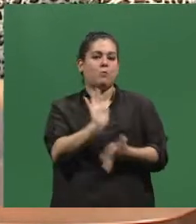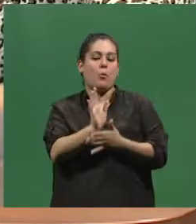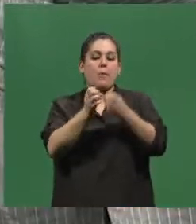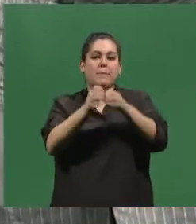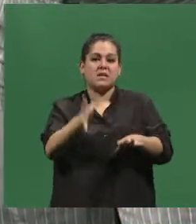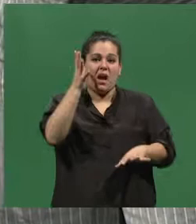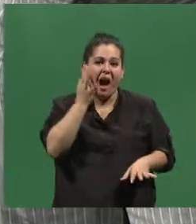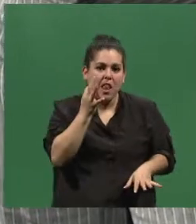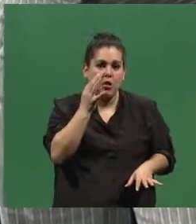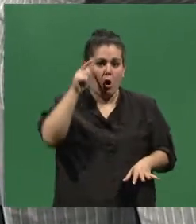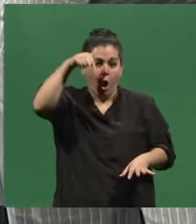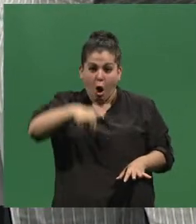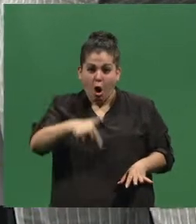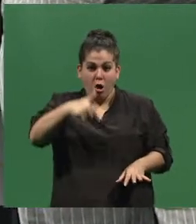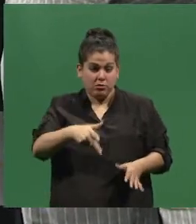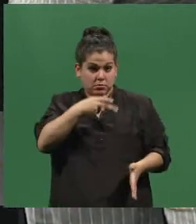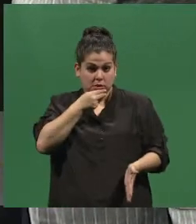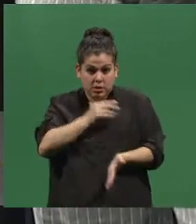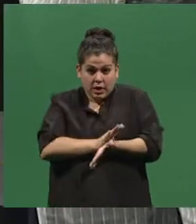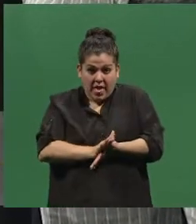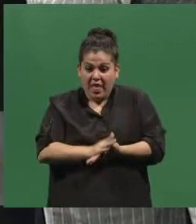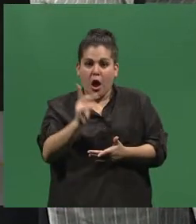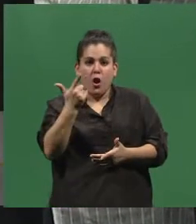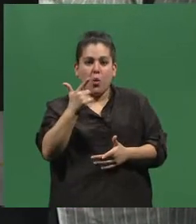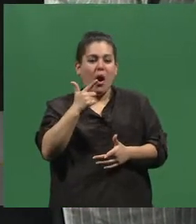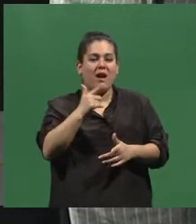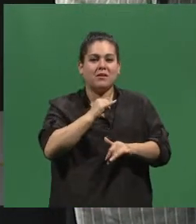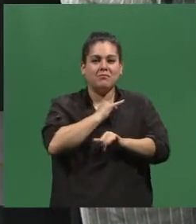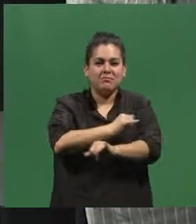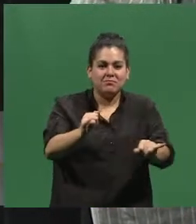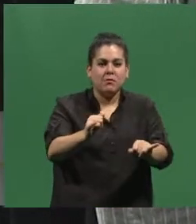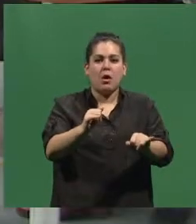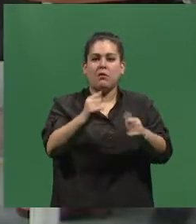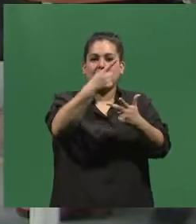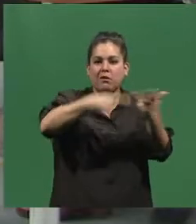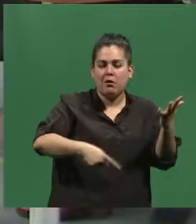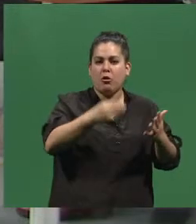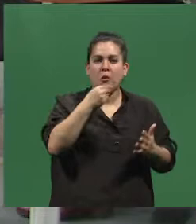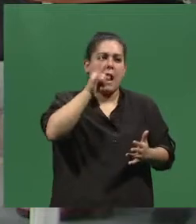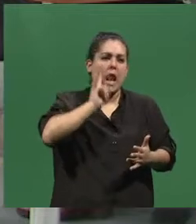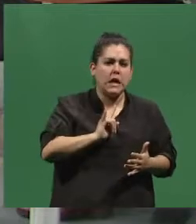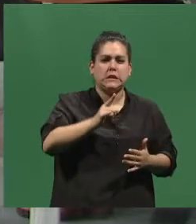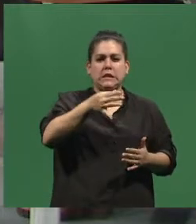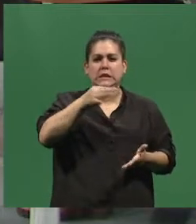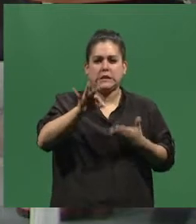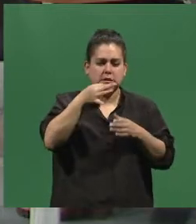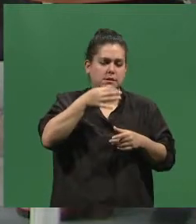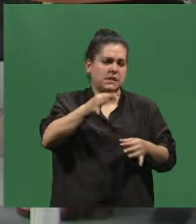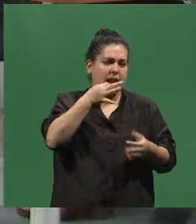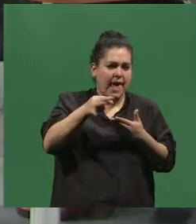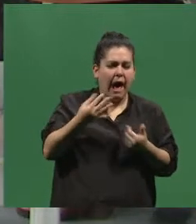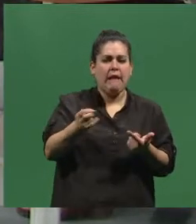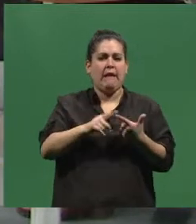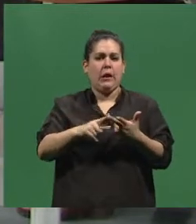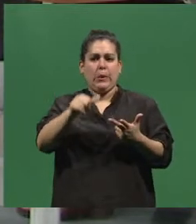por algo. Hoy no hay nada. Hoy no tienen oferta los niños. No hay oferta láctea, cereales, no hay oferta en